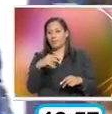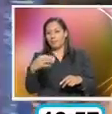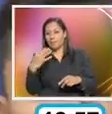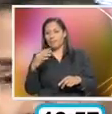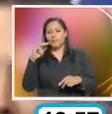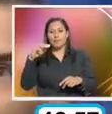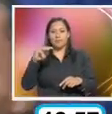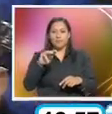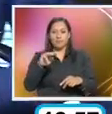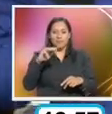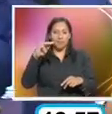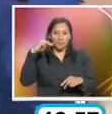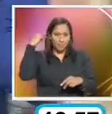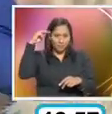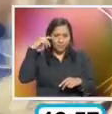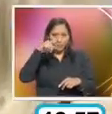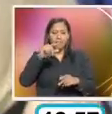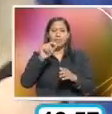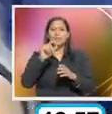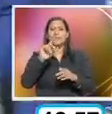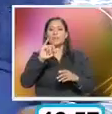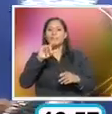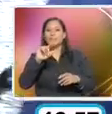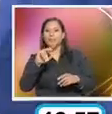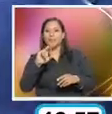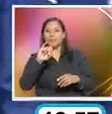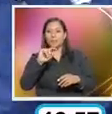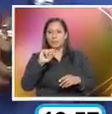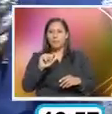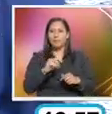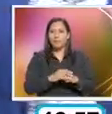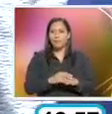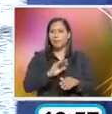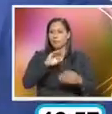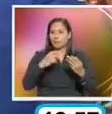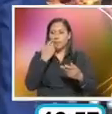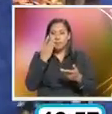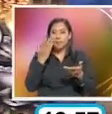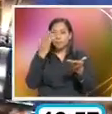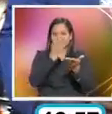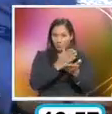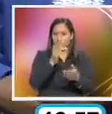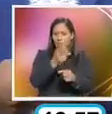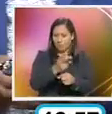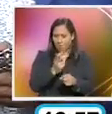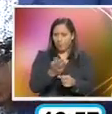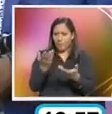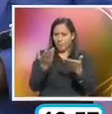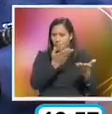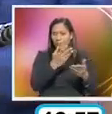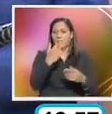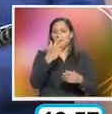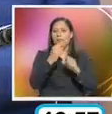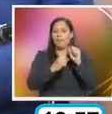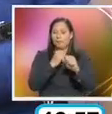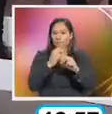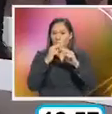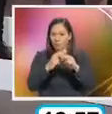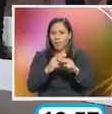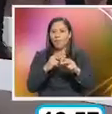14 de mayo, por allá en un bar por Lindavista, aquí en la Ciudad de México. Toda la gente que quiera asistir está invitada. Celebramos 8 años